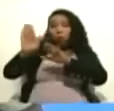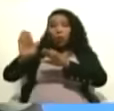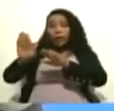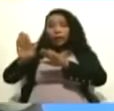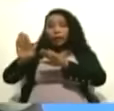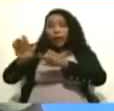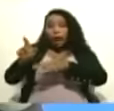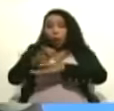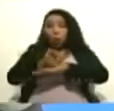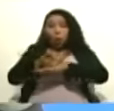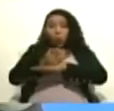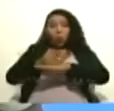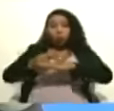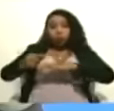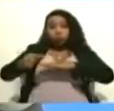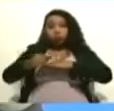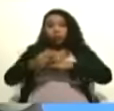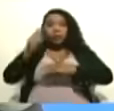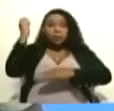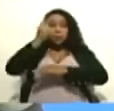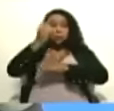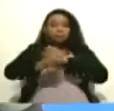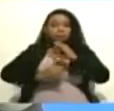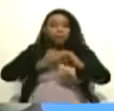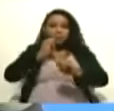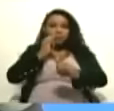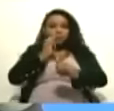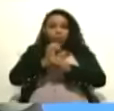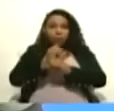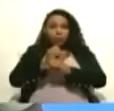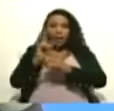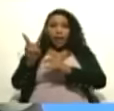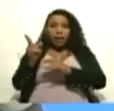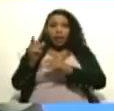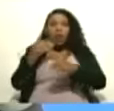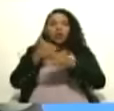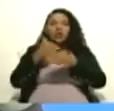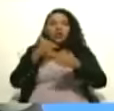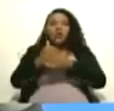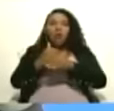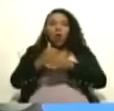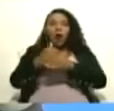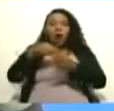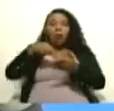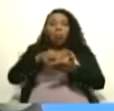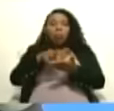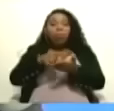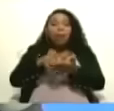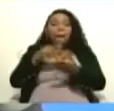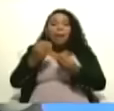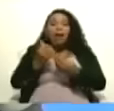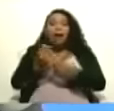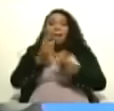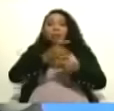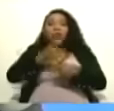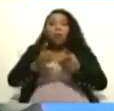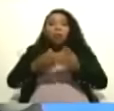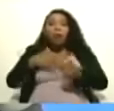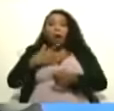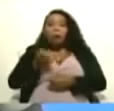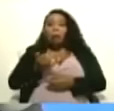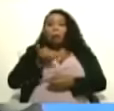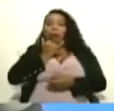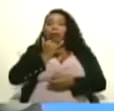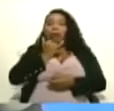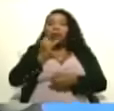gobierno de Guyana en la Corte Internacional de Justicia eso no son conchas de ajo eso viola flagrantemente el artículo 130